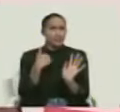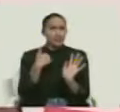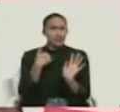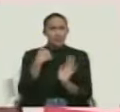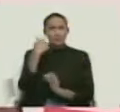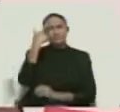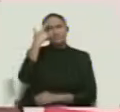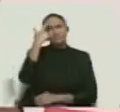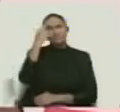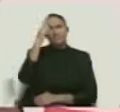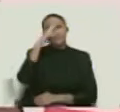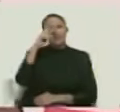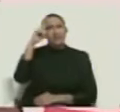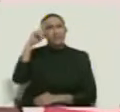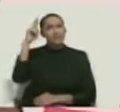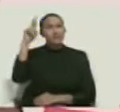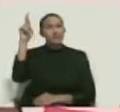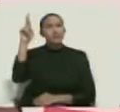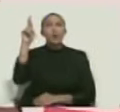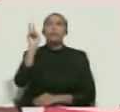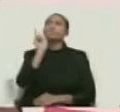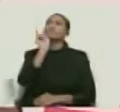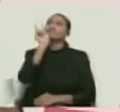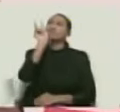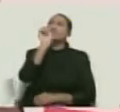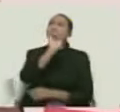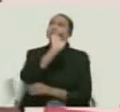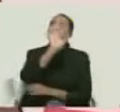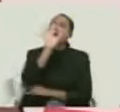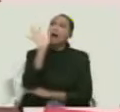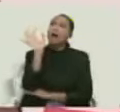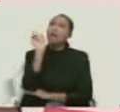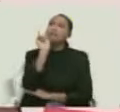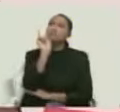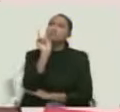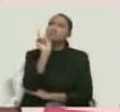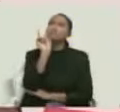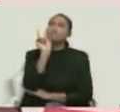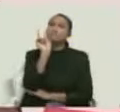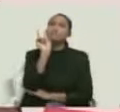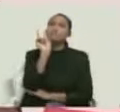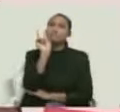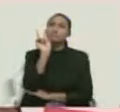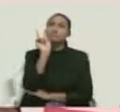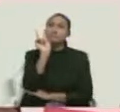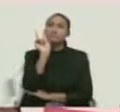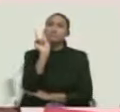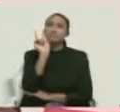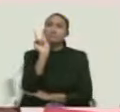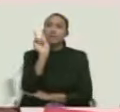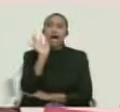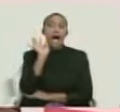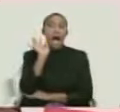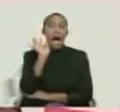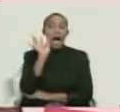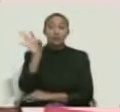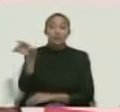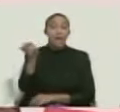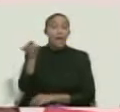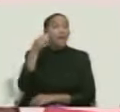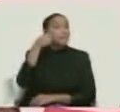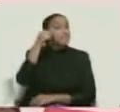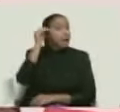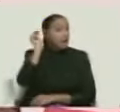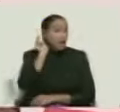allá, viendo el cielo en la noche, yo pudiera pensar que María Corina trabaja para el gobierno. No trabaja